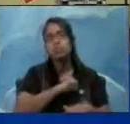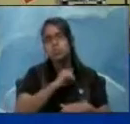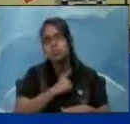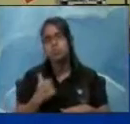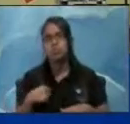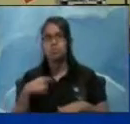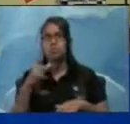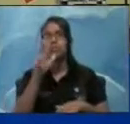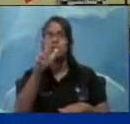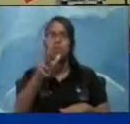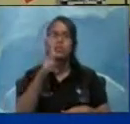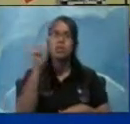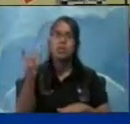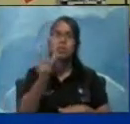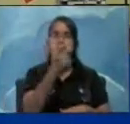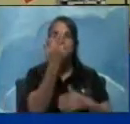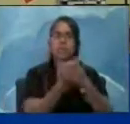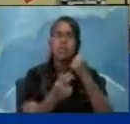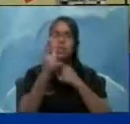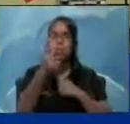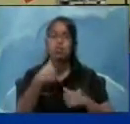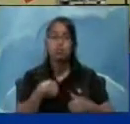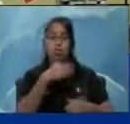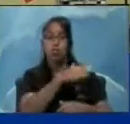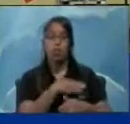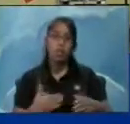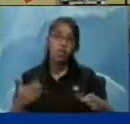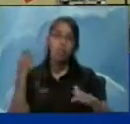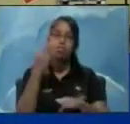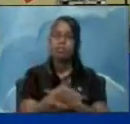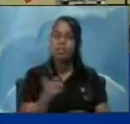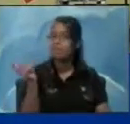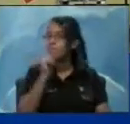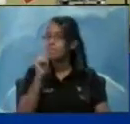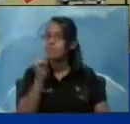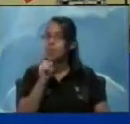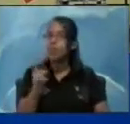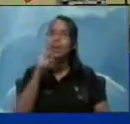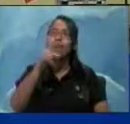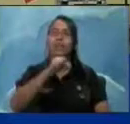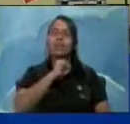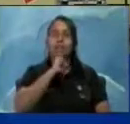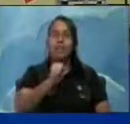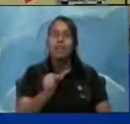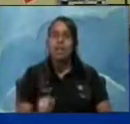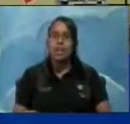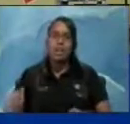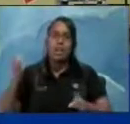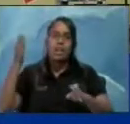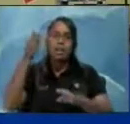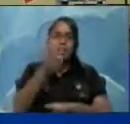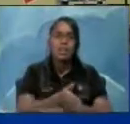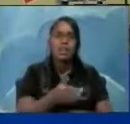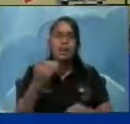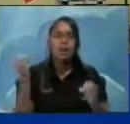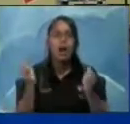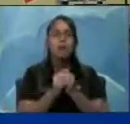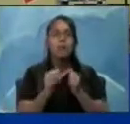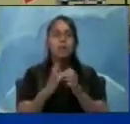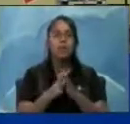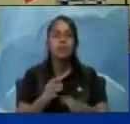sabe la tercera persona de la trinidad divina yo quiero entrar no no no ese entra amados hermanos Como un